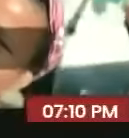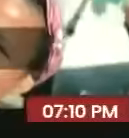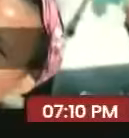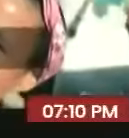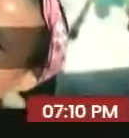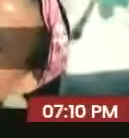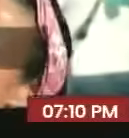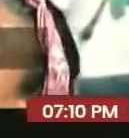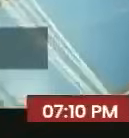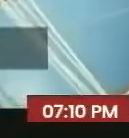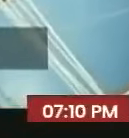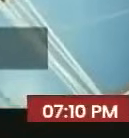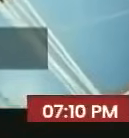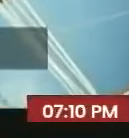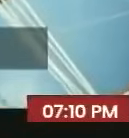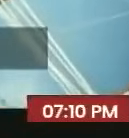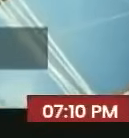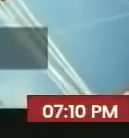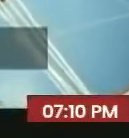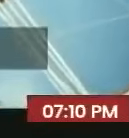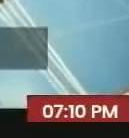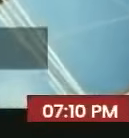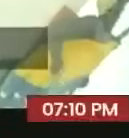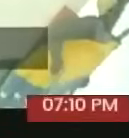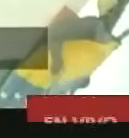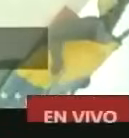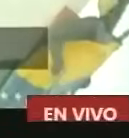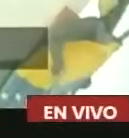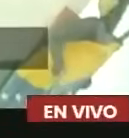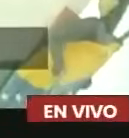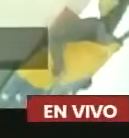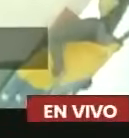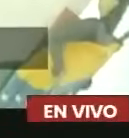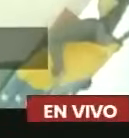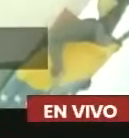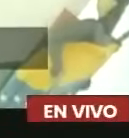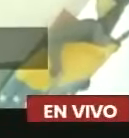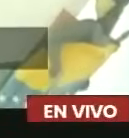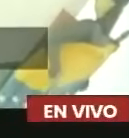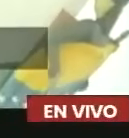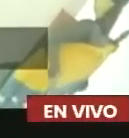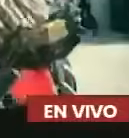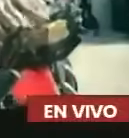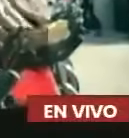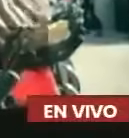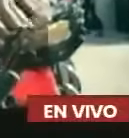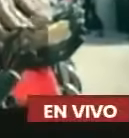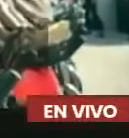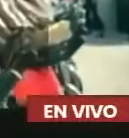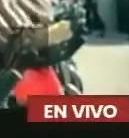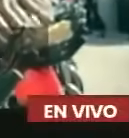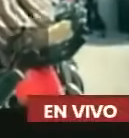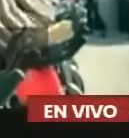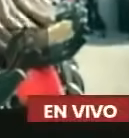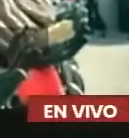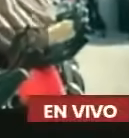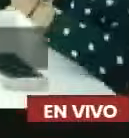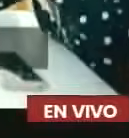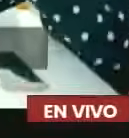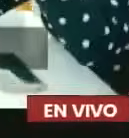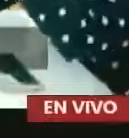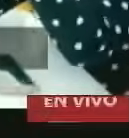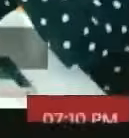estados, con todas las ciudades, con todos los pueblos, para mejorar los espacios públicos, para construir nuevos espacios públicos.